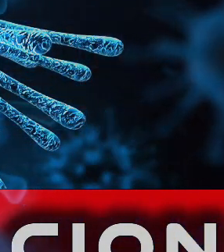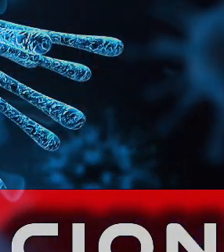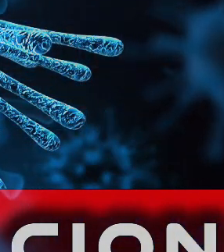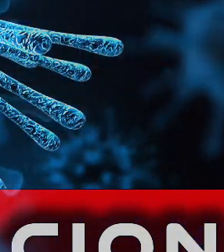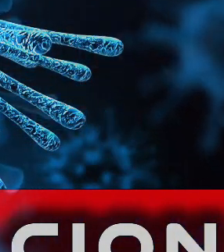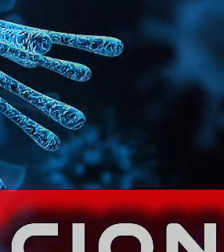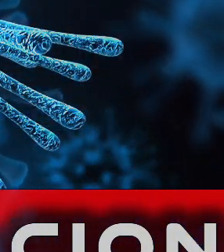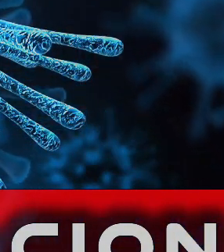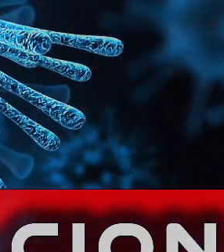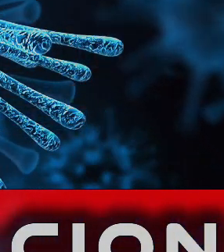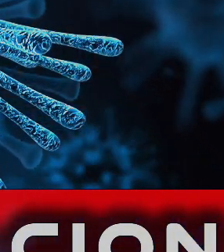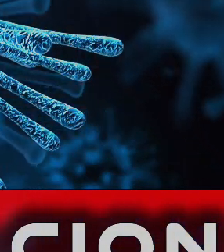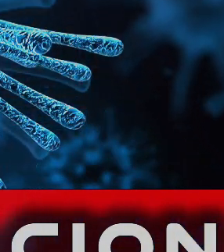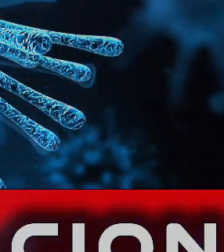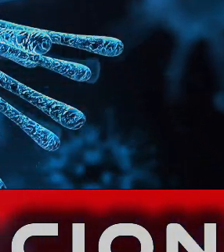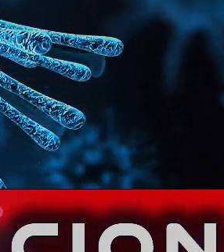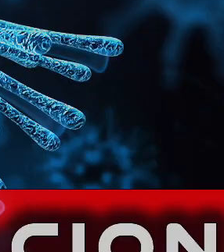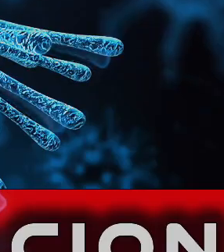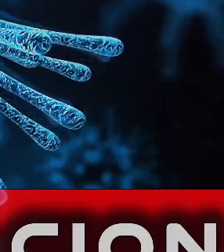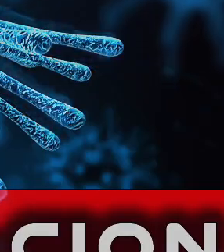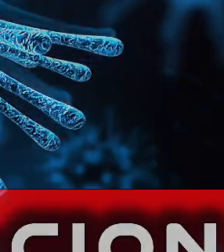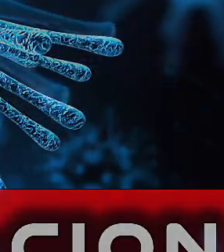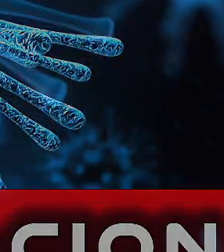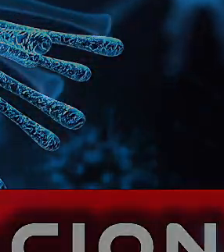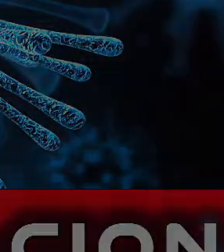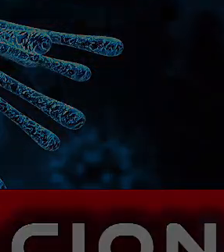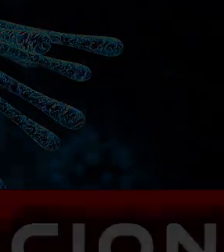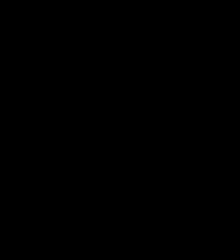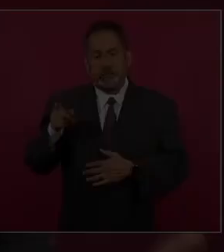Reporte COVID-19 y vacunación.